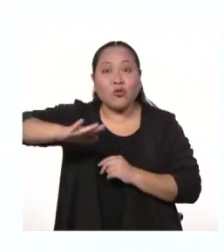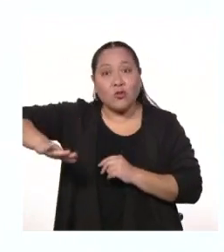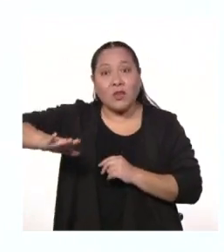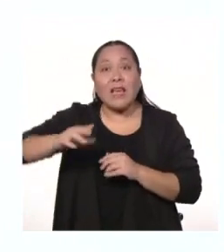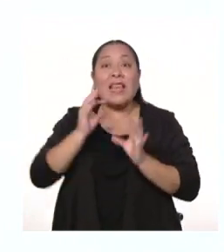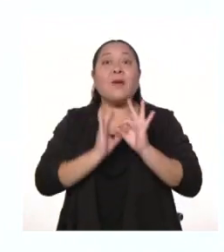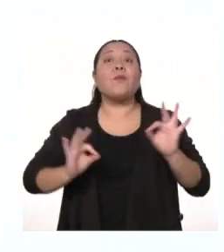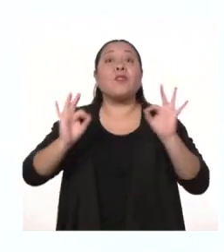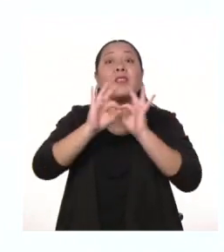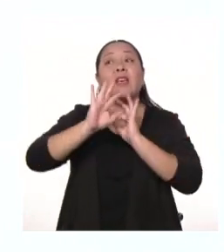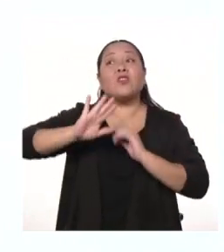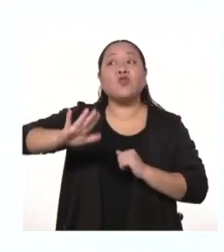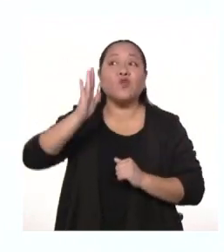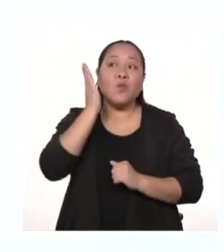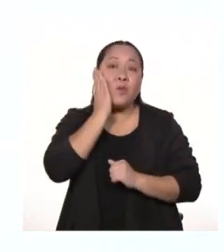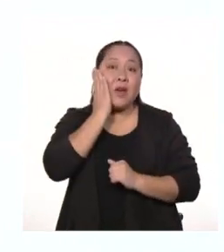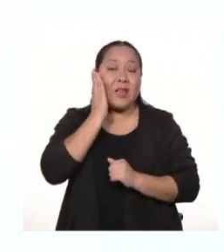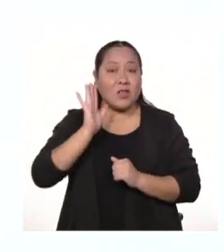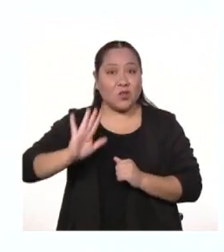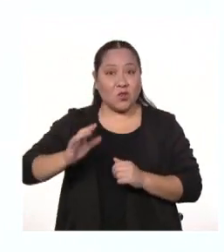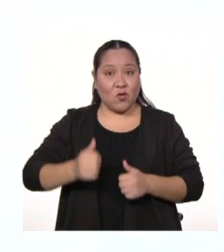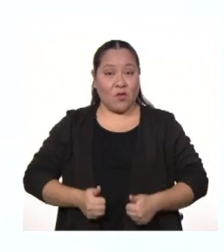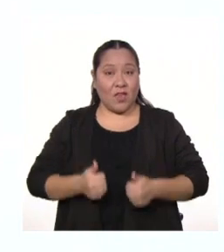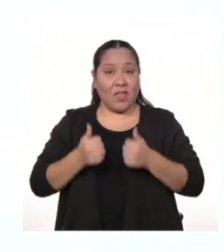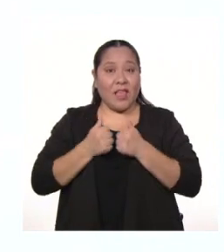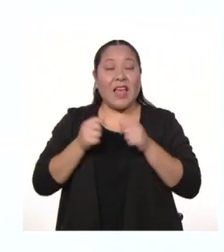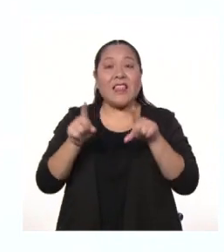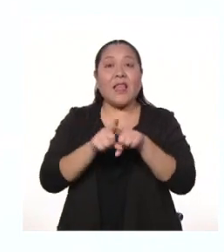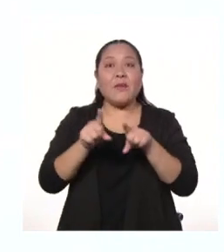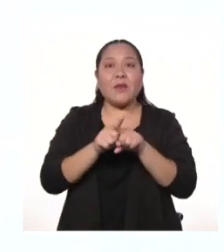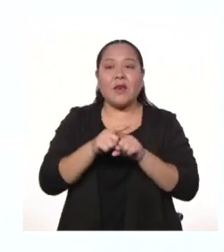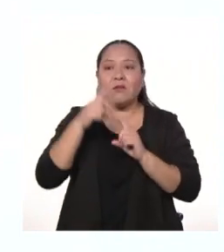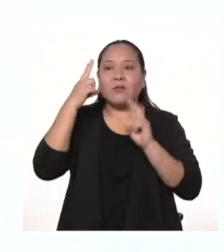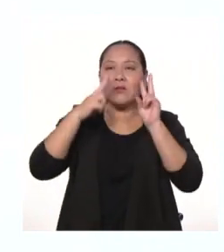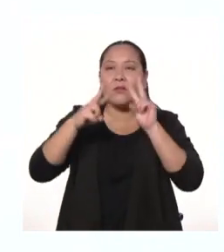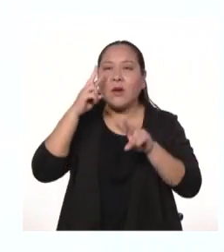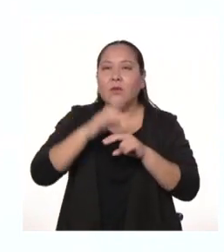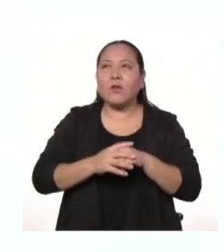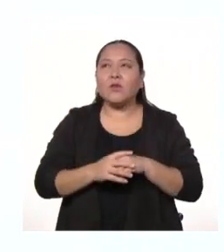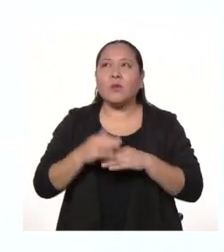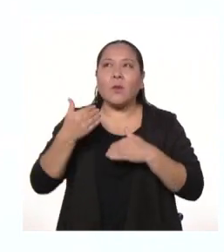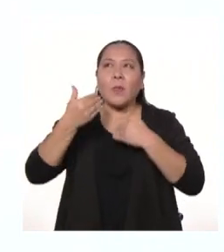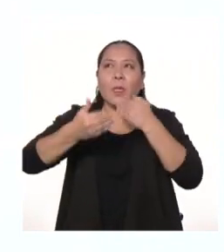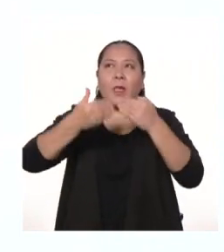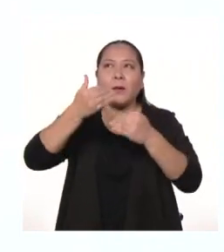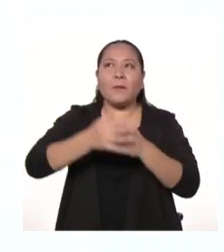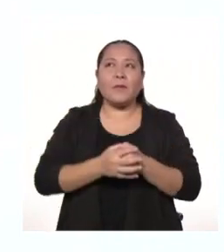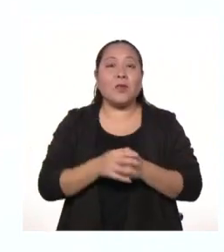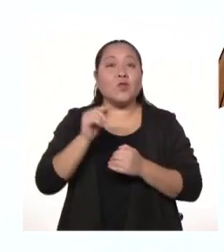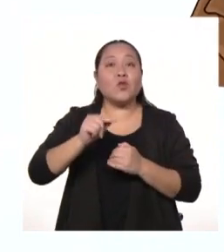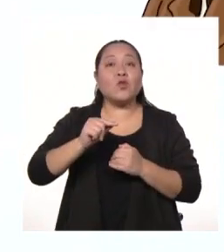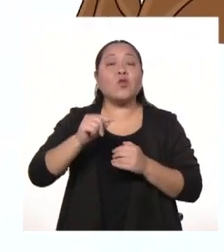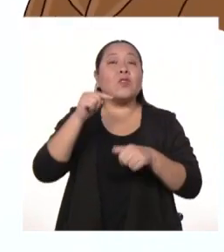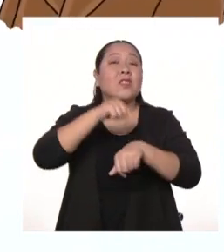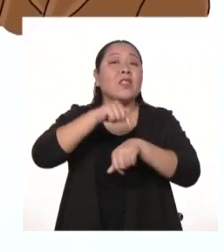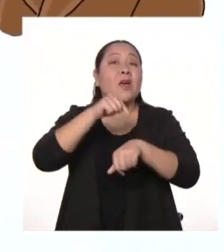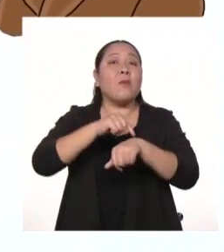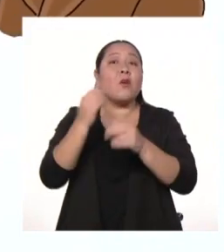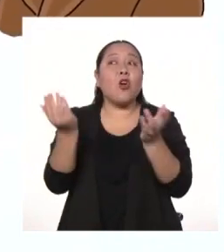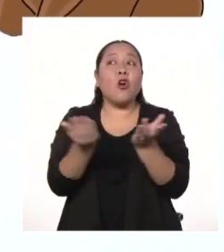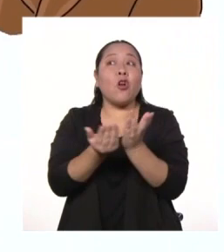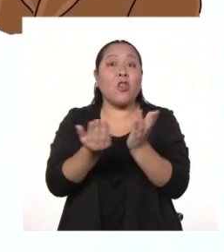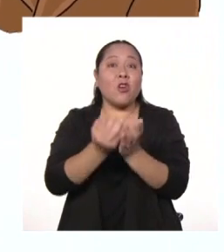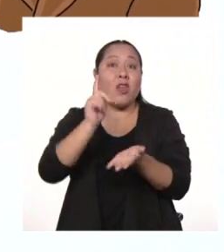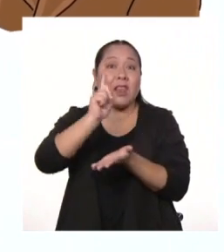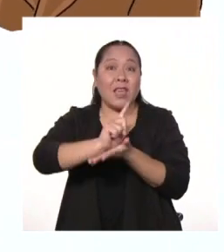su madre en su vida. Sabemos también acerca de los años en los que vivió en Pisco, su etapa escolar en Lima y